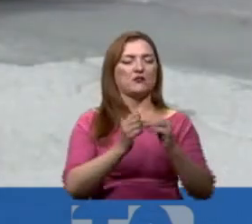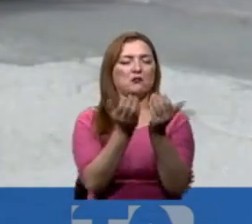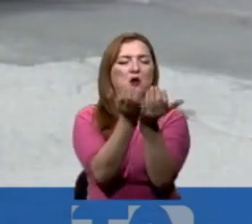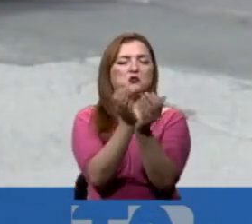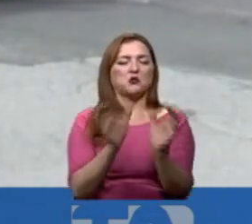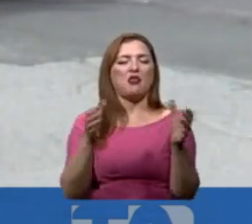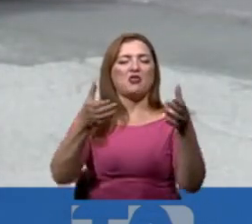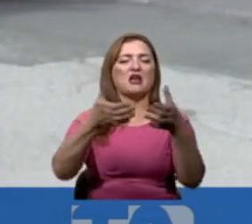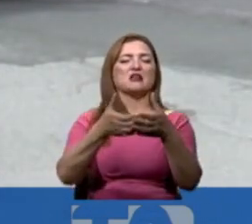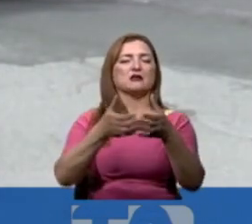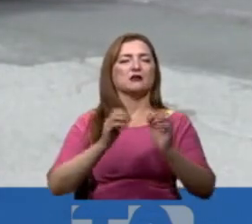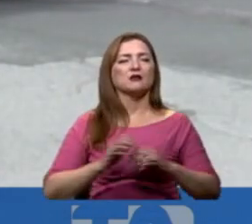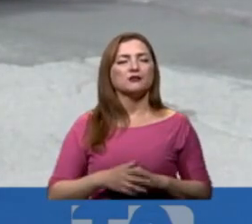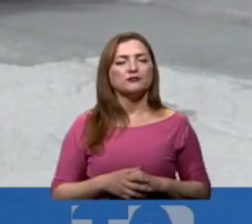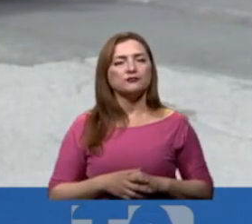también